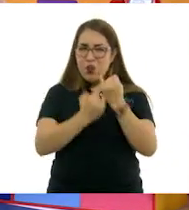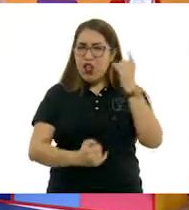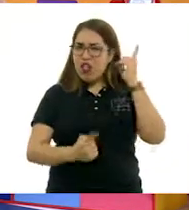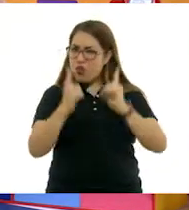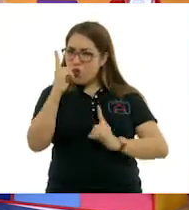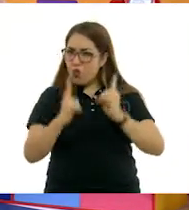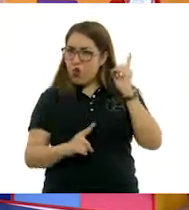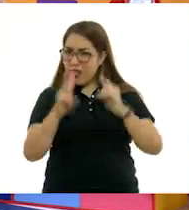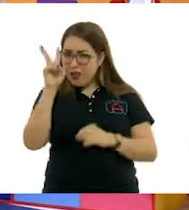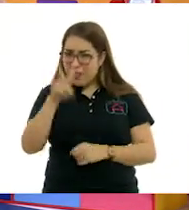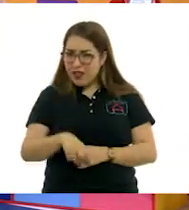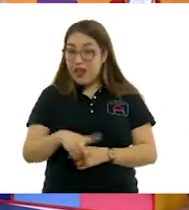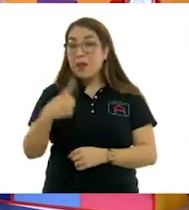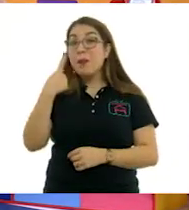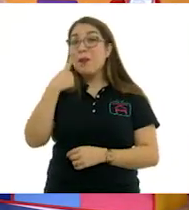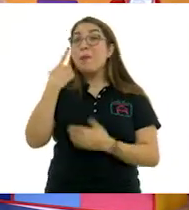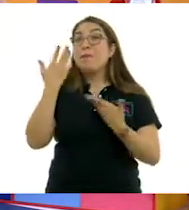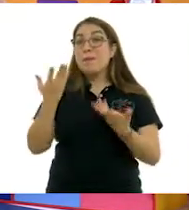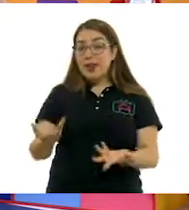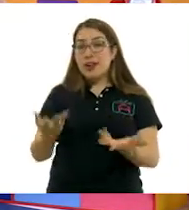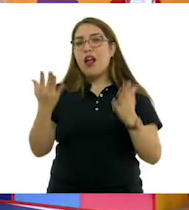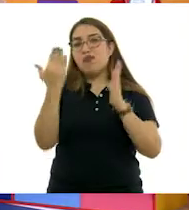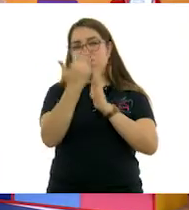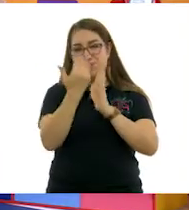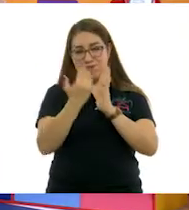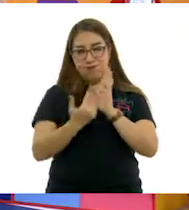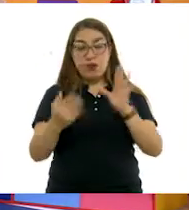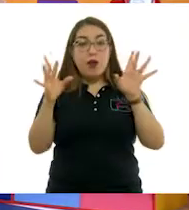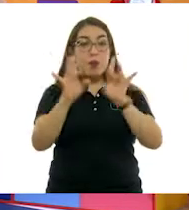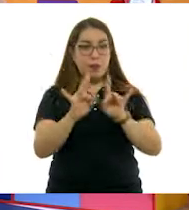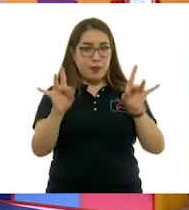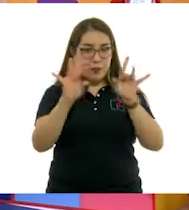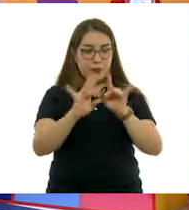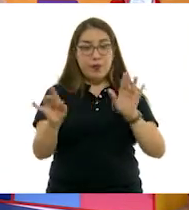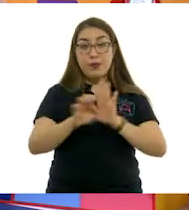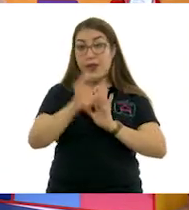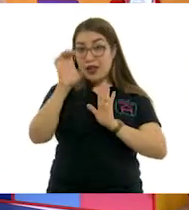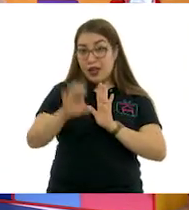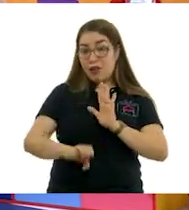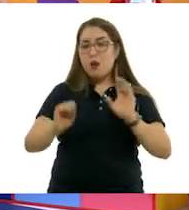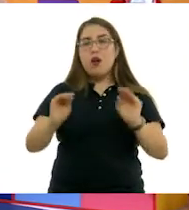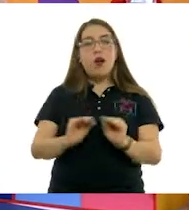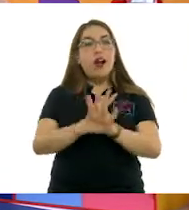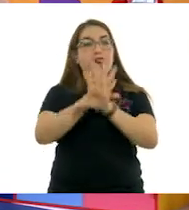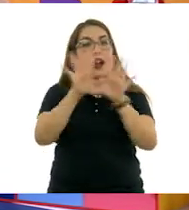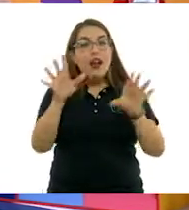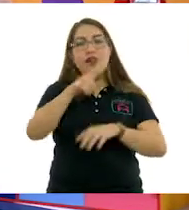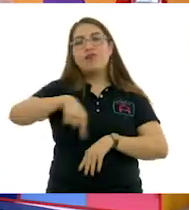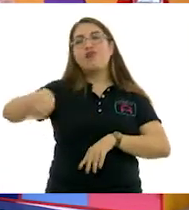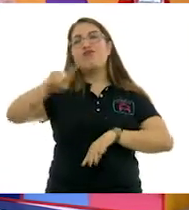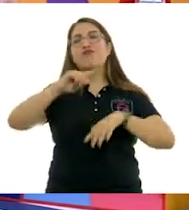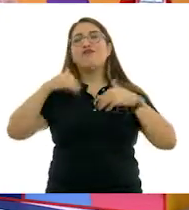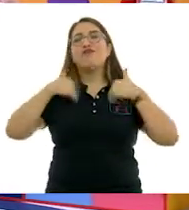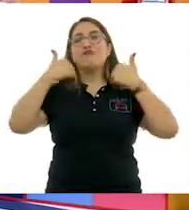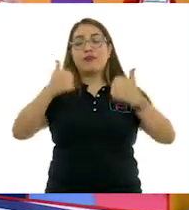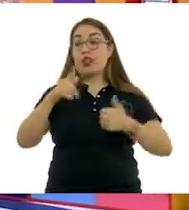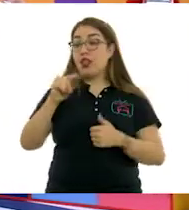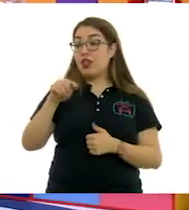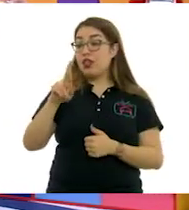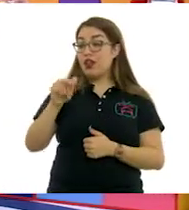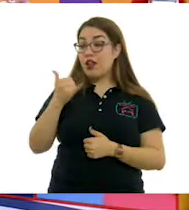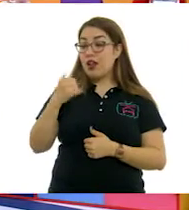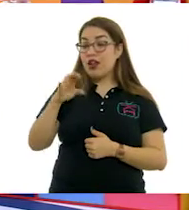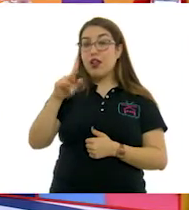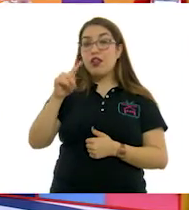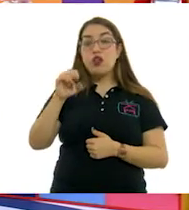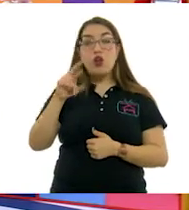¿verdad? Pues a continuación les voy a dar algunos ejemplos para que quede más claro qué son las trayectorias. Y antes de iniciar, Eric,